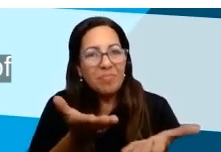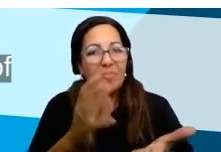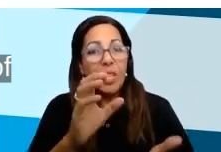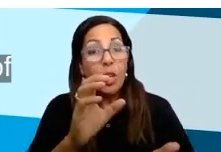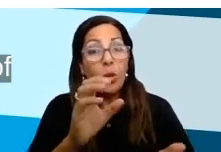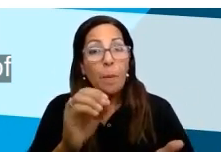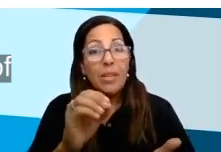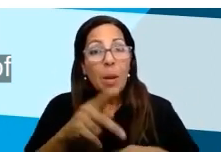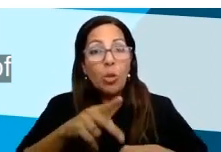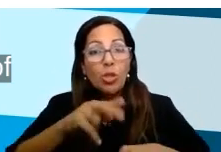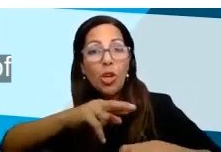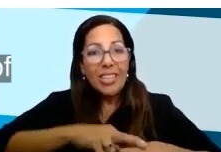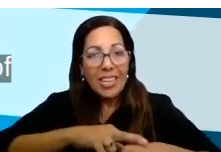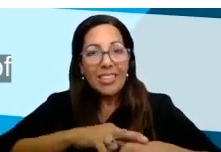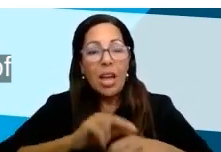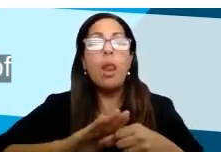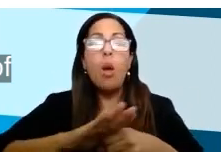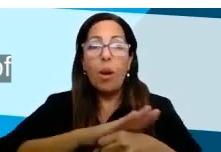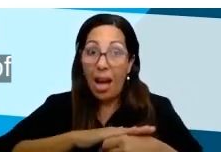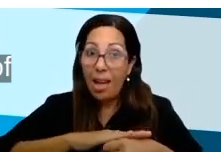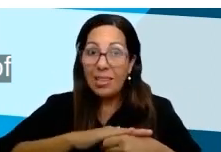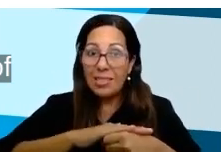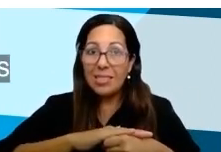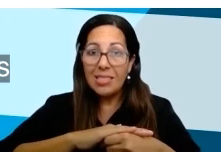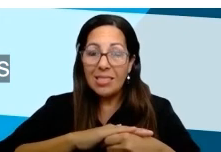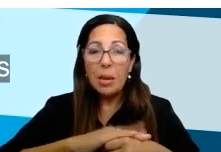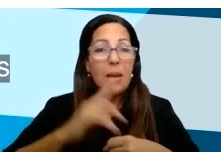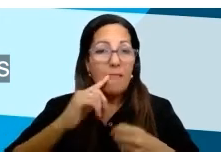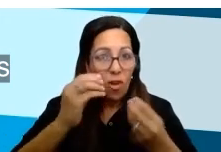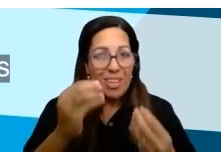puertorriqueñas, locales, a información